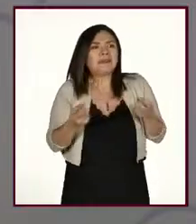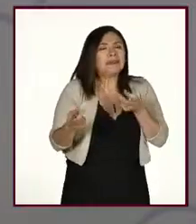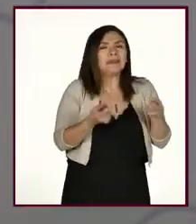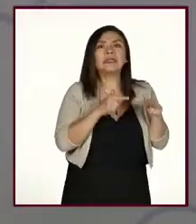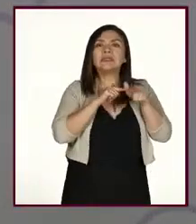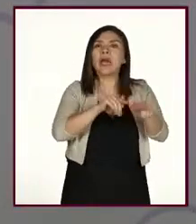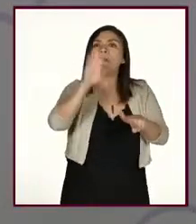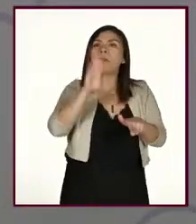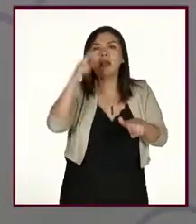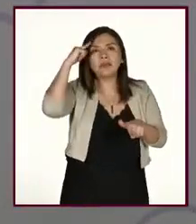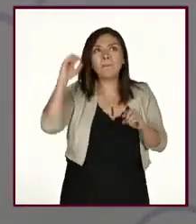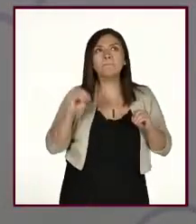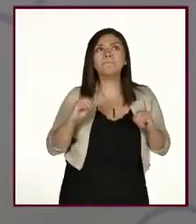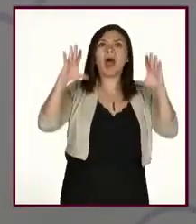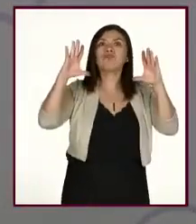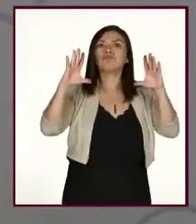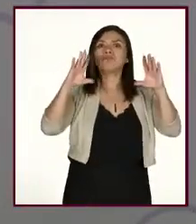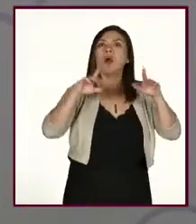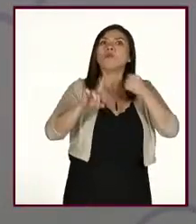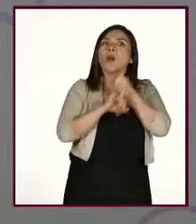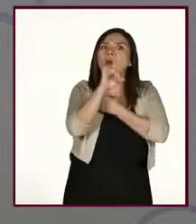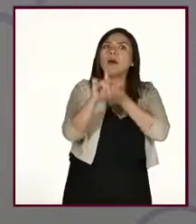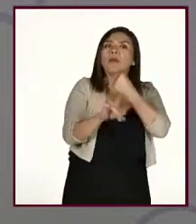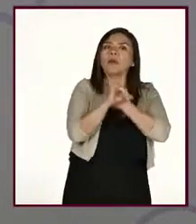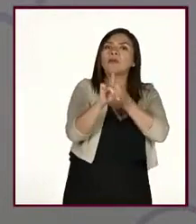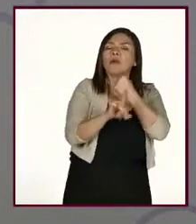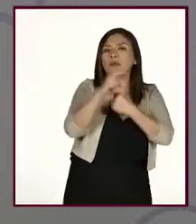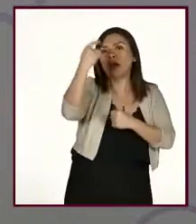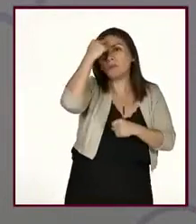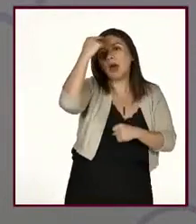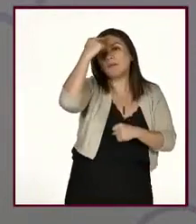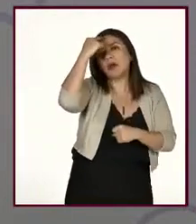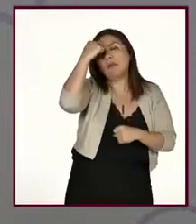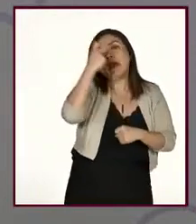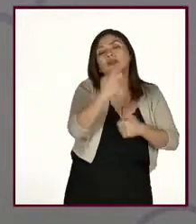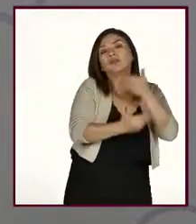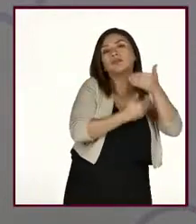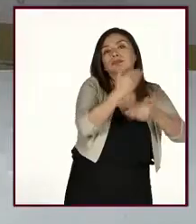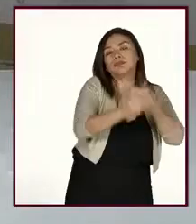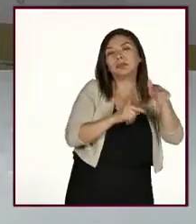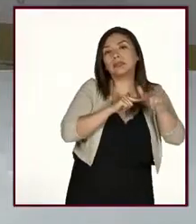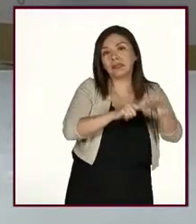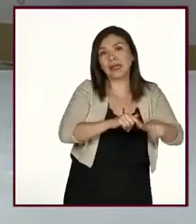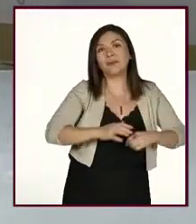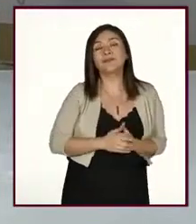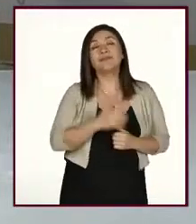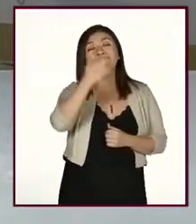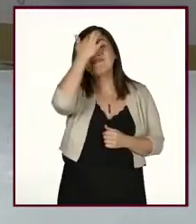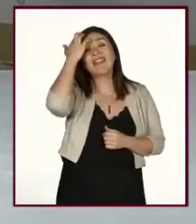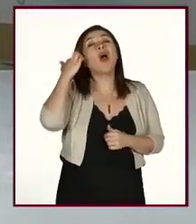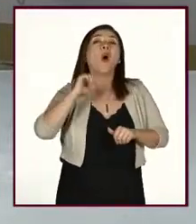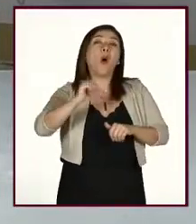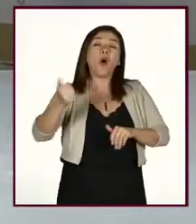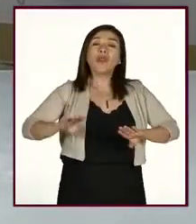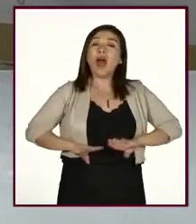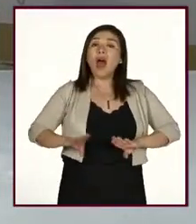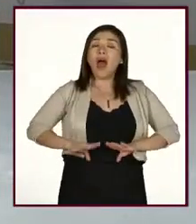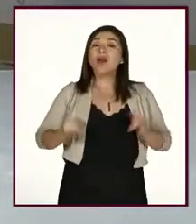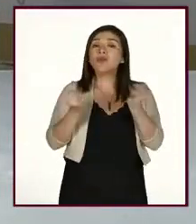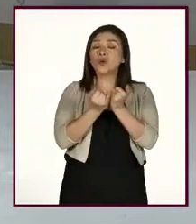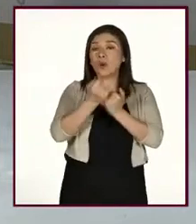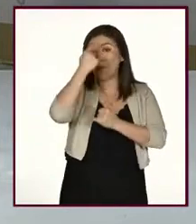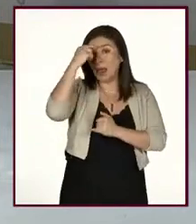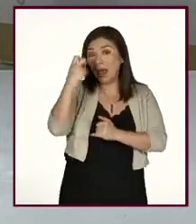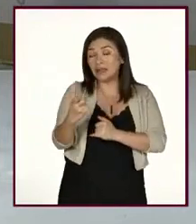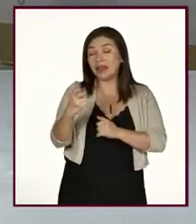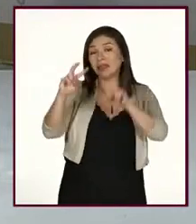interruptor que se les quedó en encendido y que no se apaga, está ahí todo el tiempo, ¿sí? ¿Qué otras características tenemos respecto a la